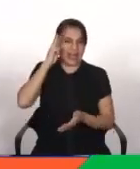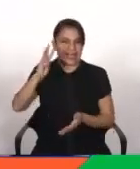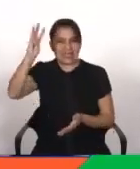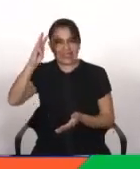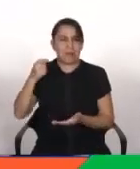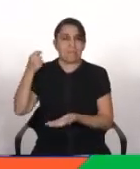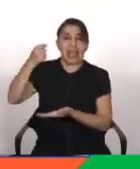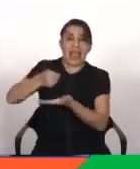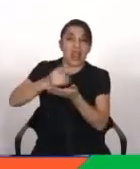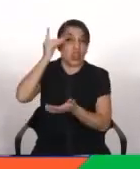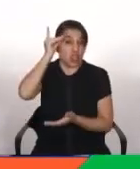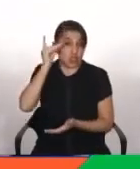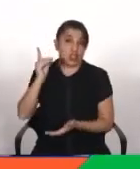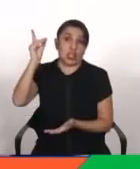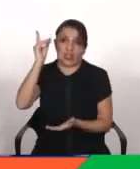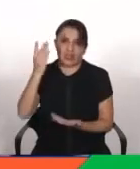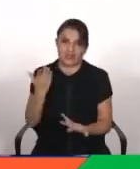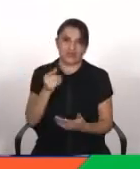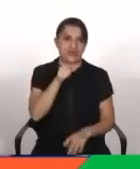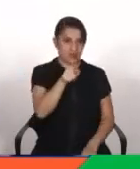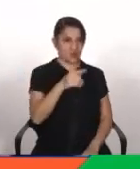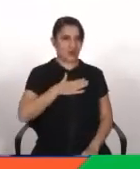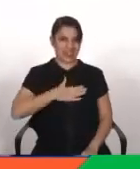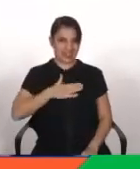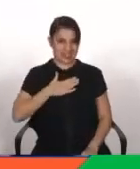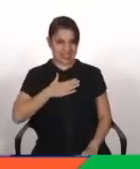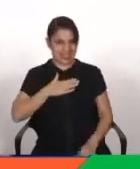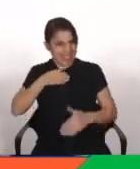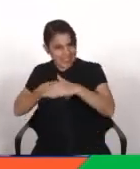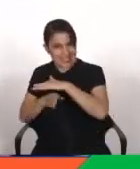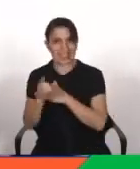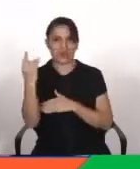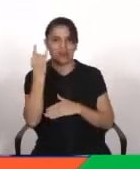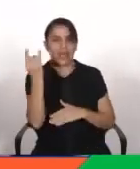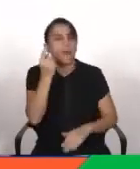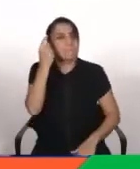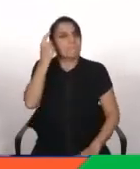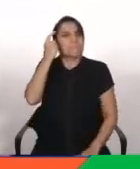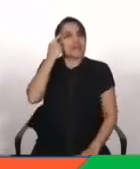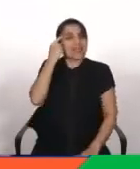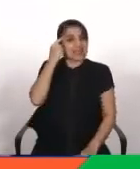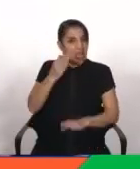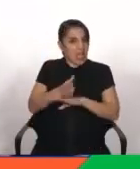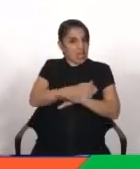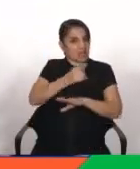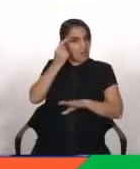Entonces, si tú quieres entrar a la universidad, piénsalo, infórmate. Y de ahí,